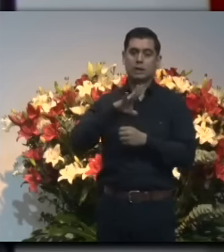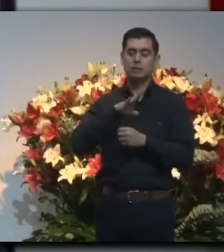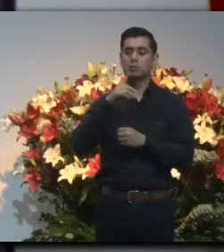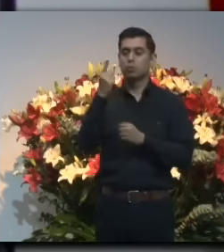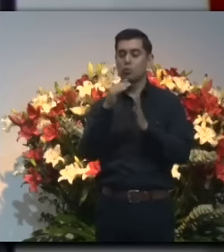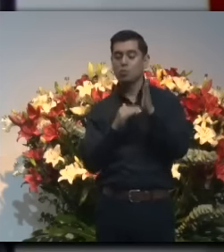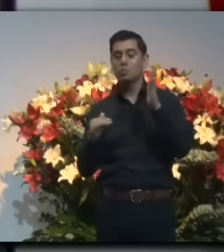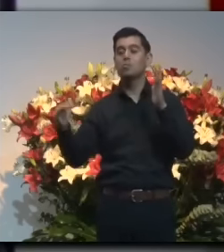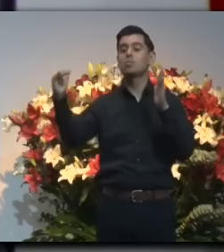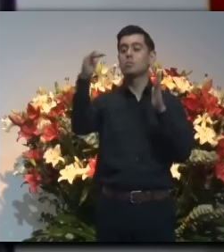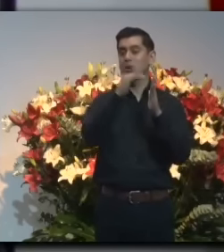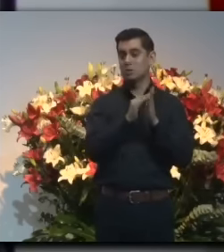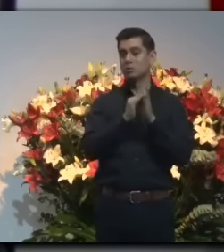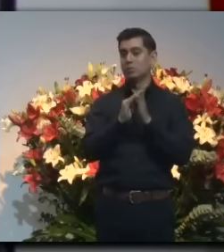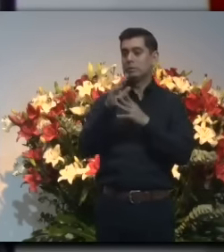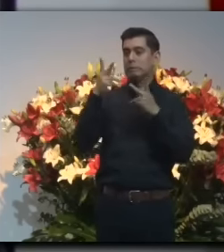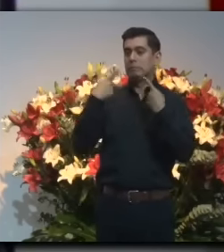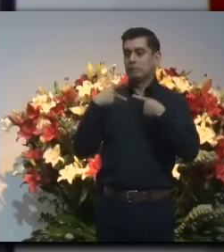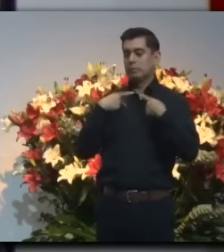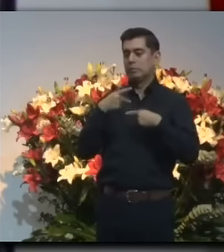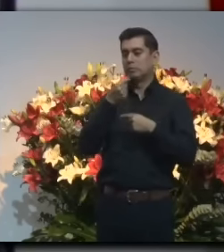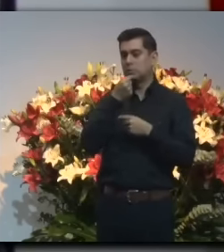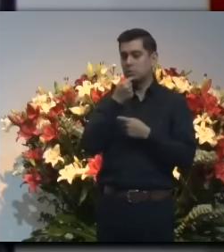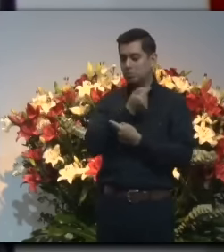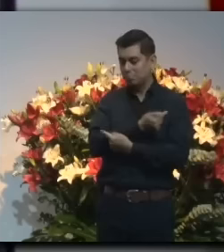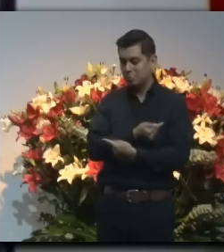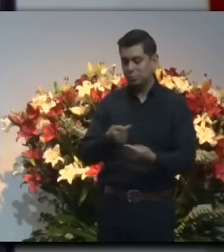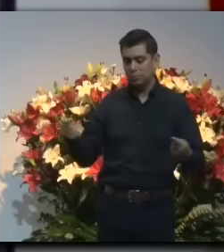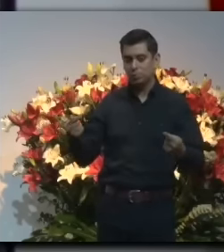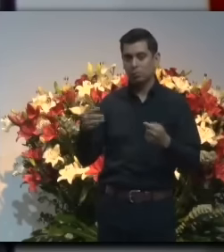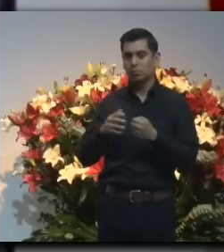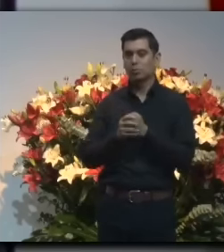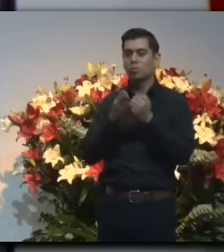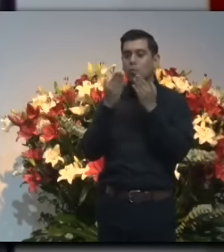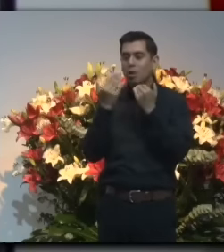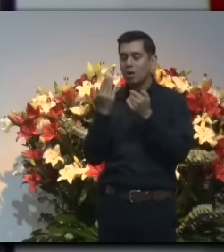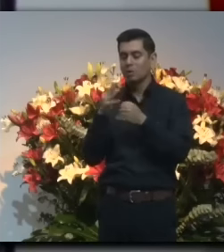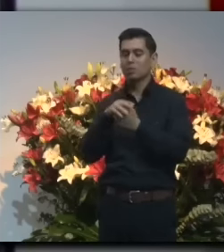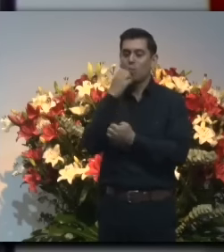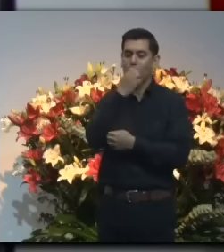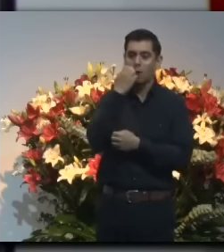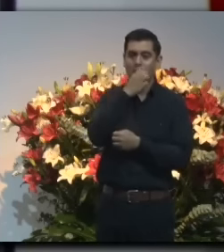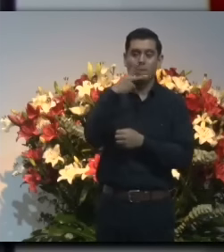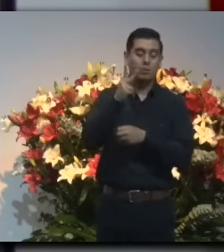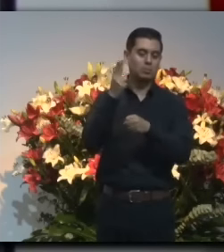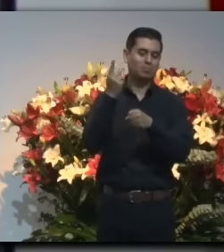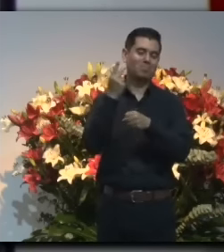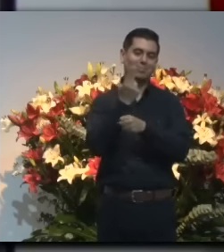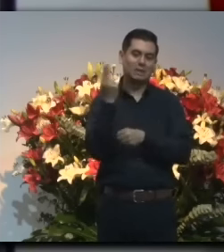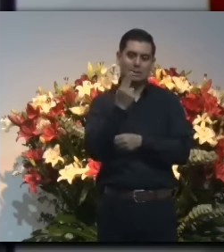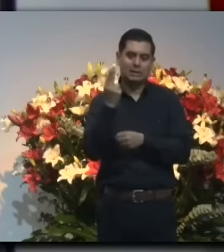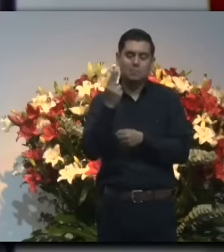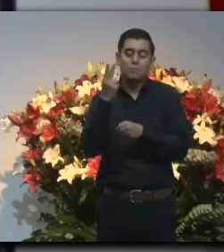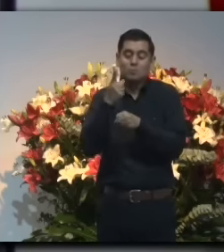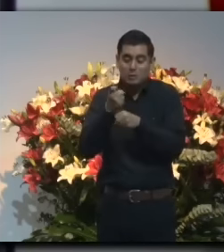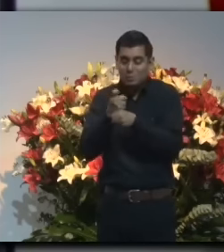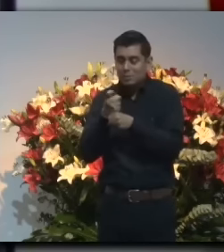1,571,000 niños fuera de la escuela, desde preescolar hasta preparatoria. Y en el corto plazo lo primero que hay que hacer es regresarlos a la